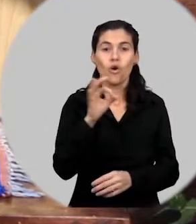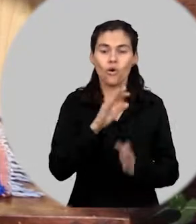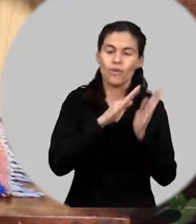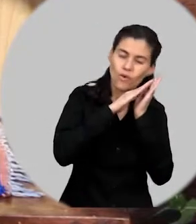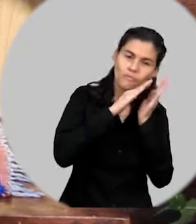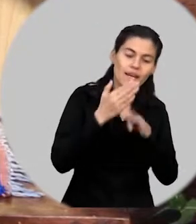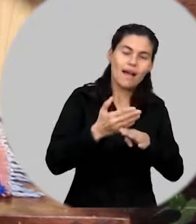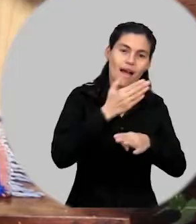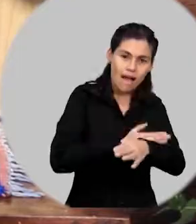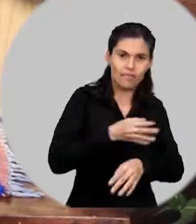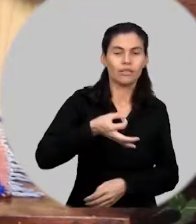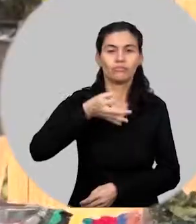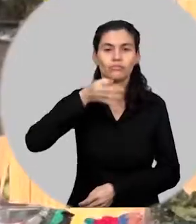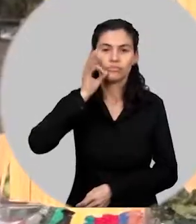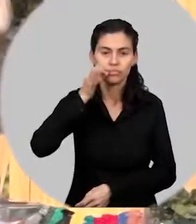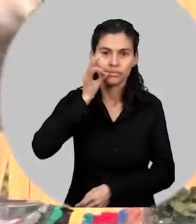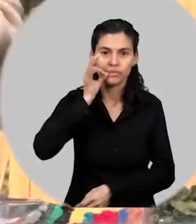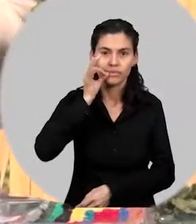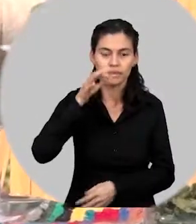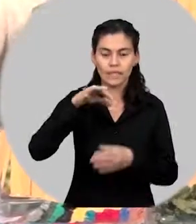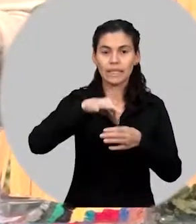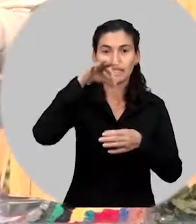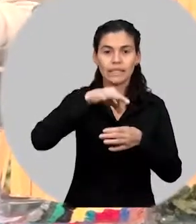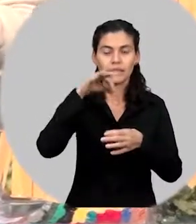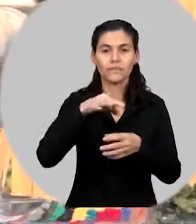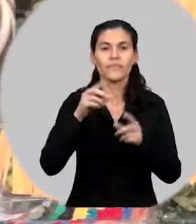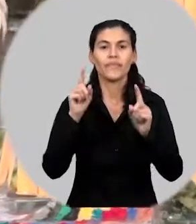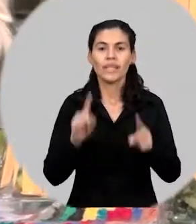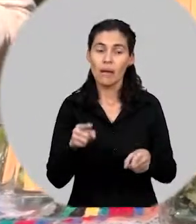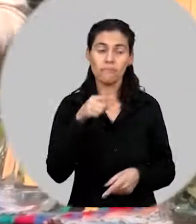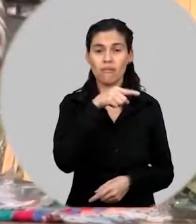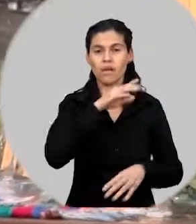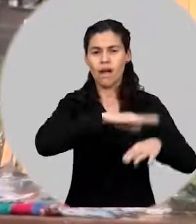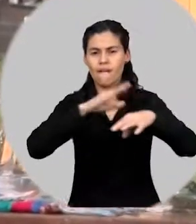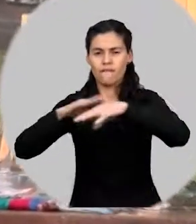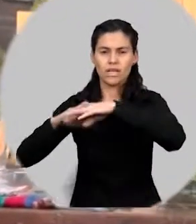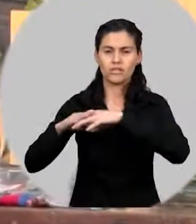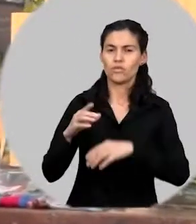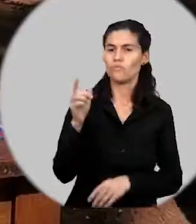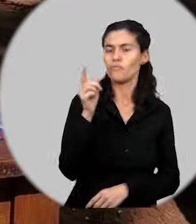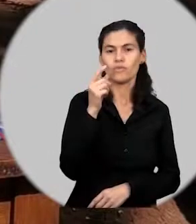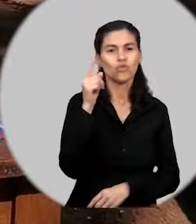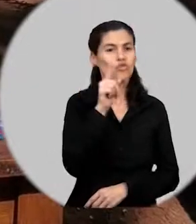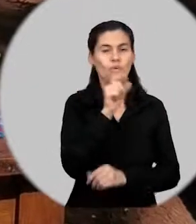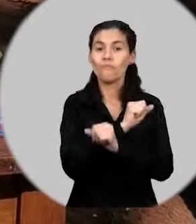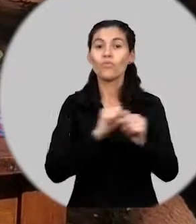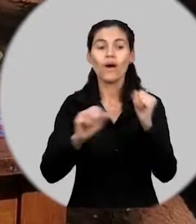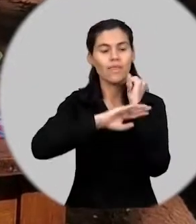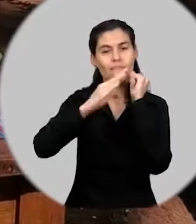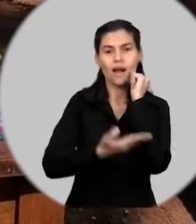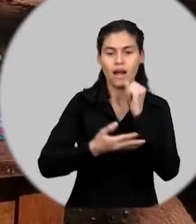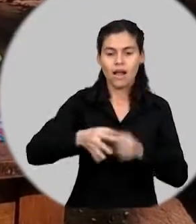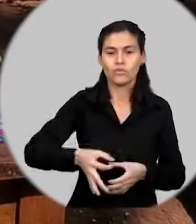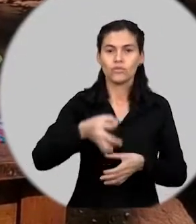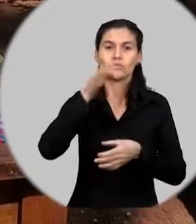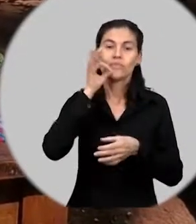la noche antes de acostarse. En cuanto a la contraindicación de estas variedades, no es